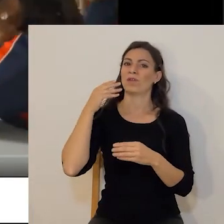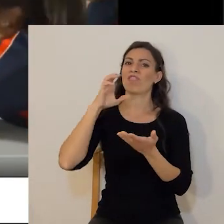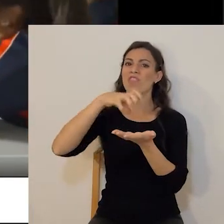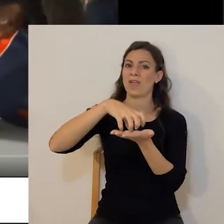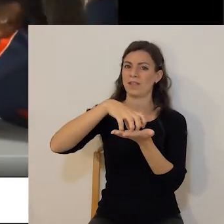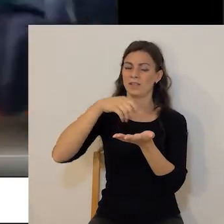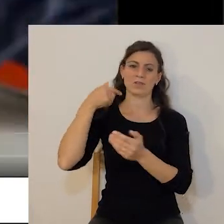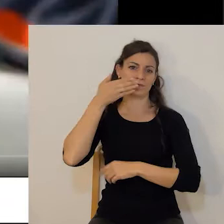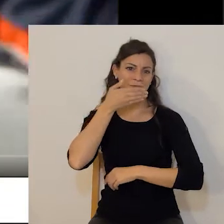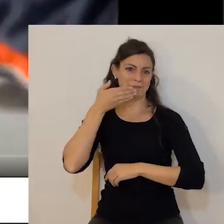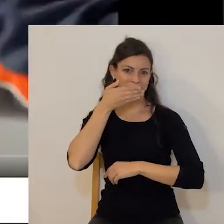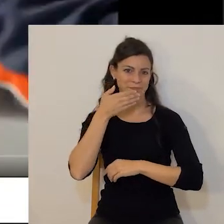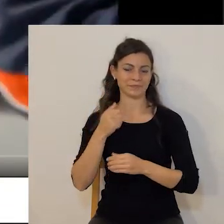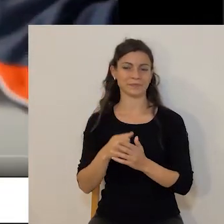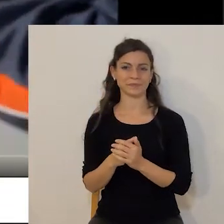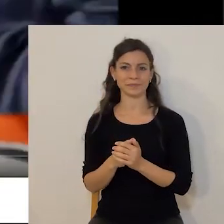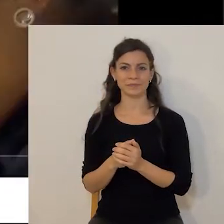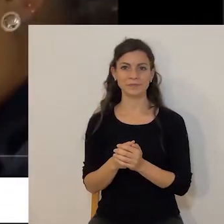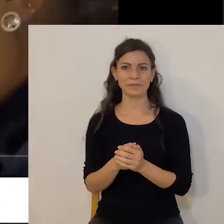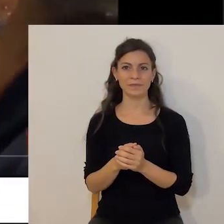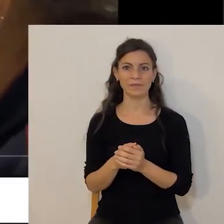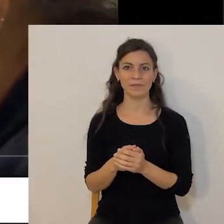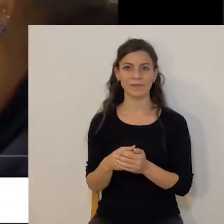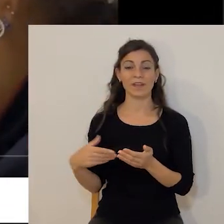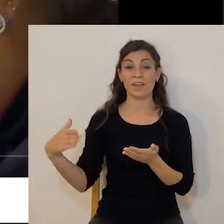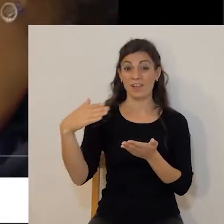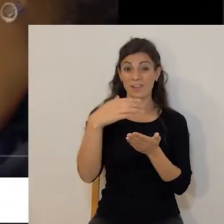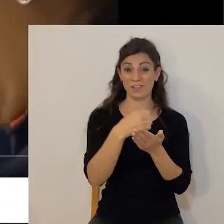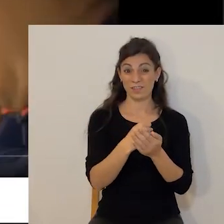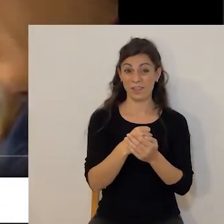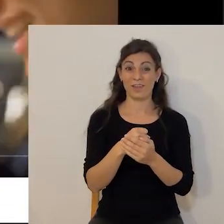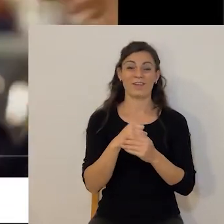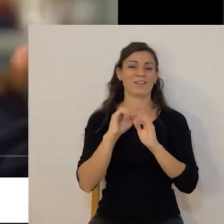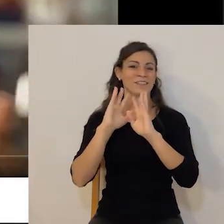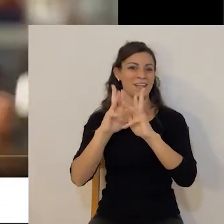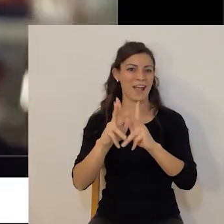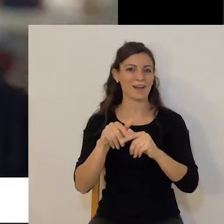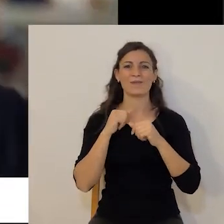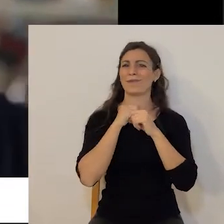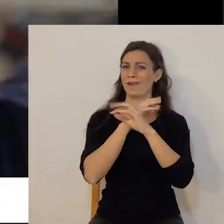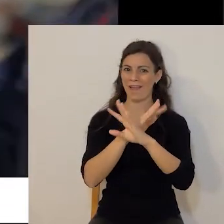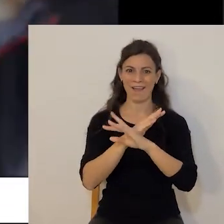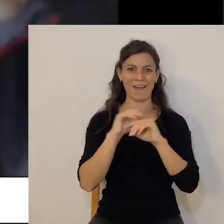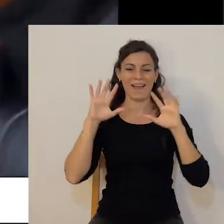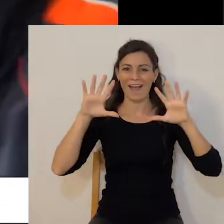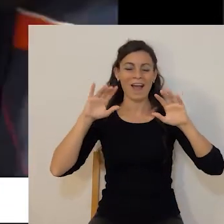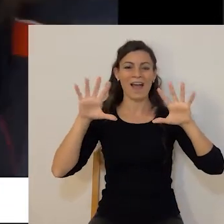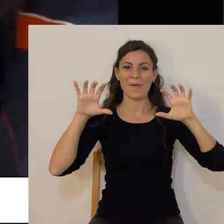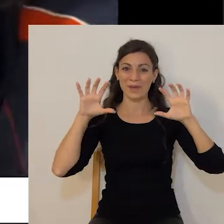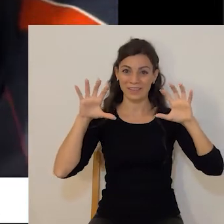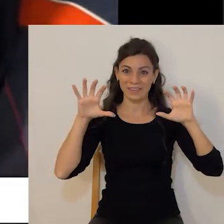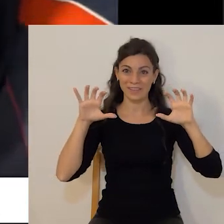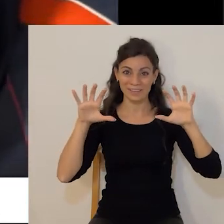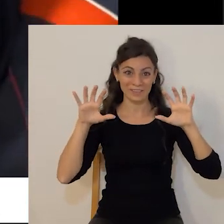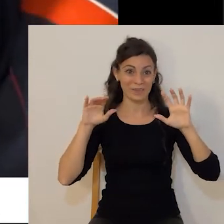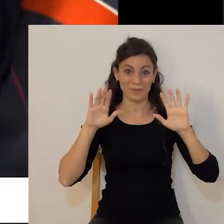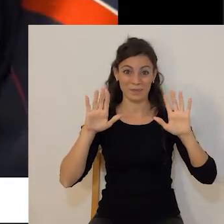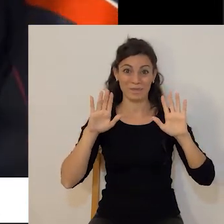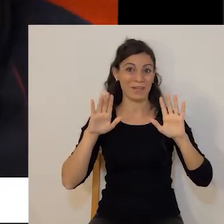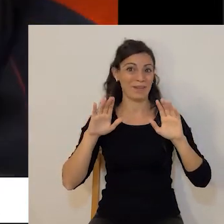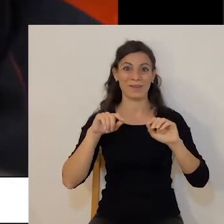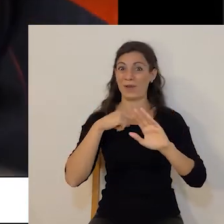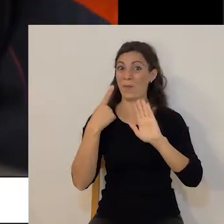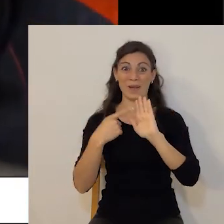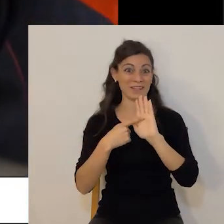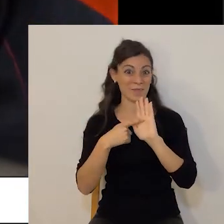en el que están aprendiendo cálculo, pero fijaros, es continuamente cálculo, pero